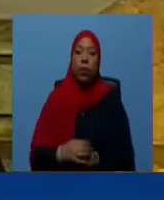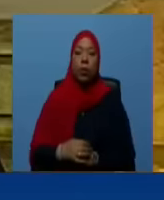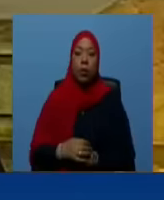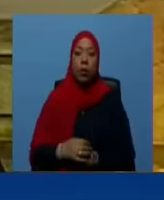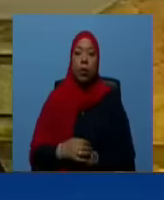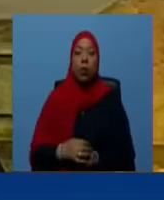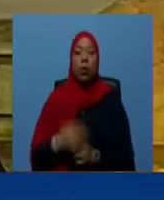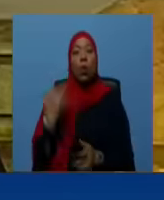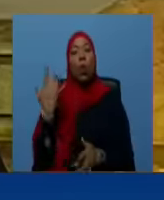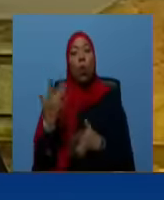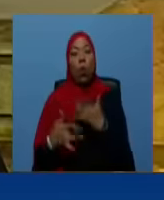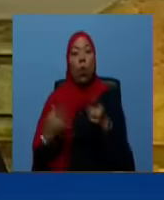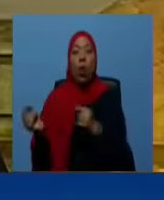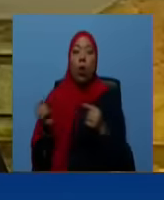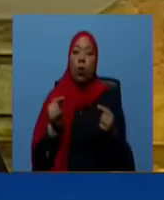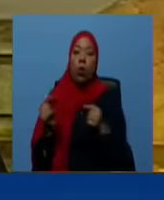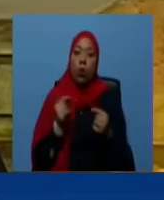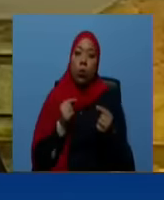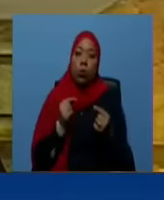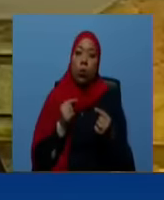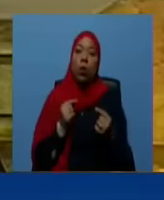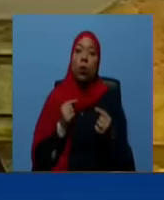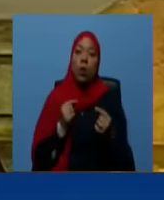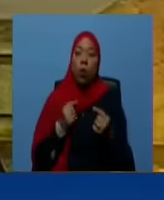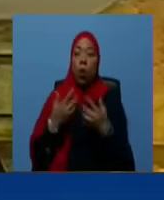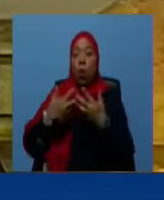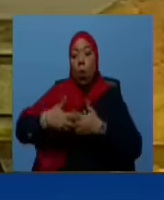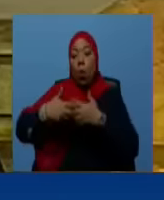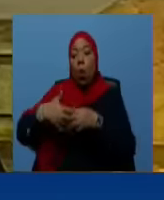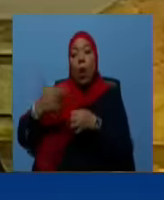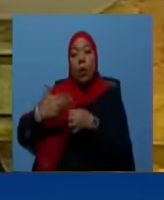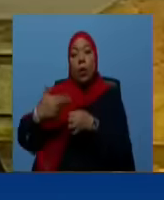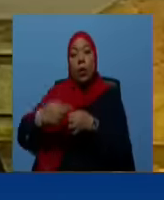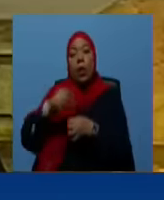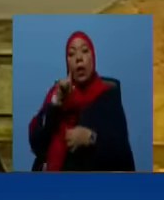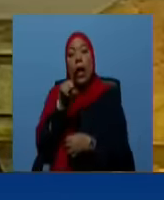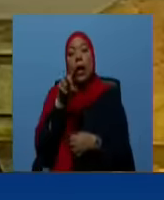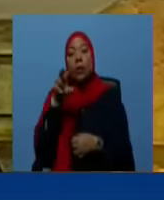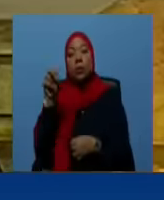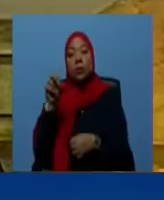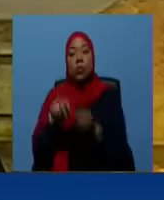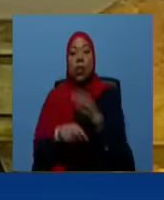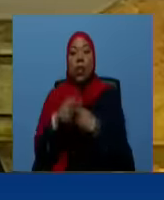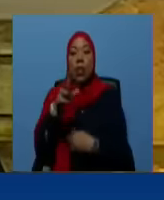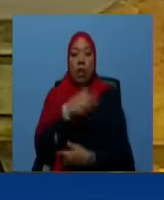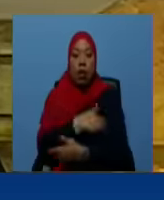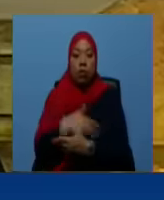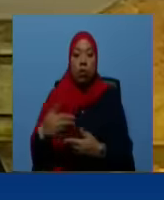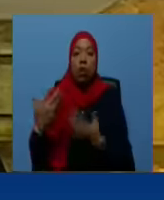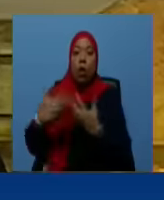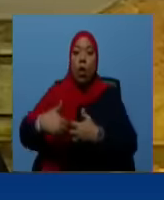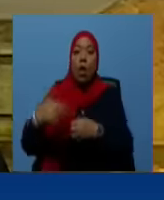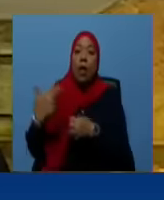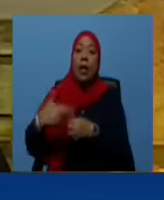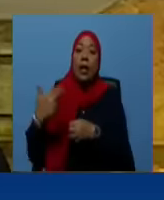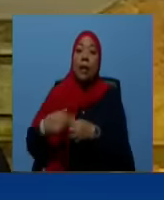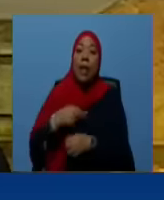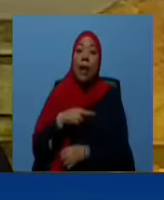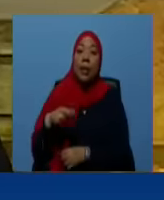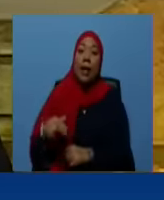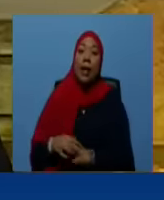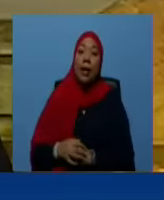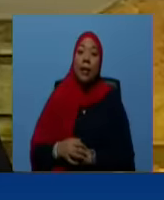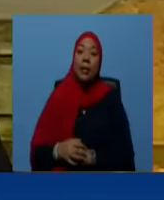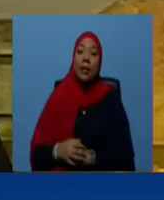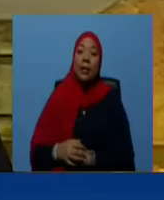No estamos hablando de un petróleo a 100, 120, con 3 millones de barriles.